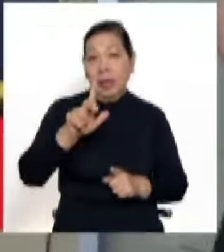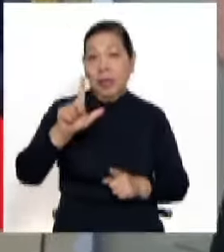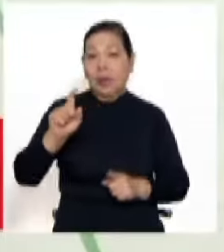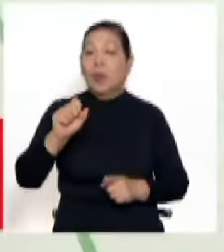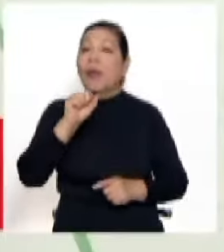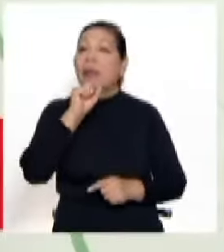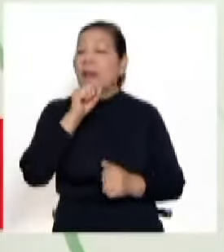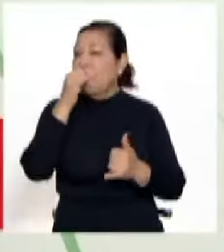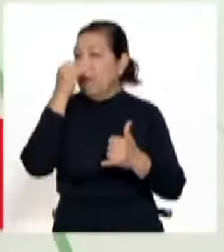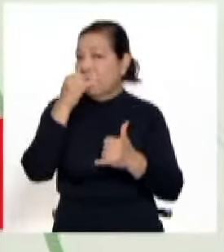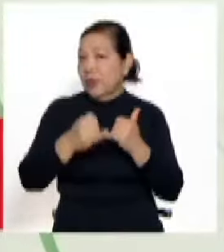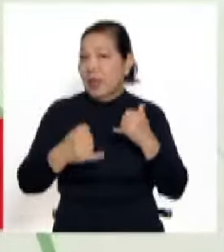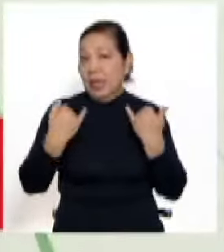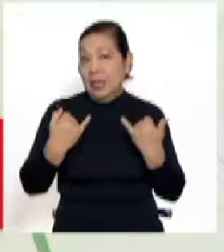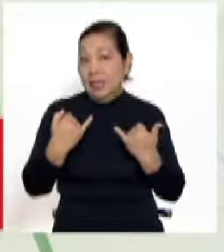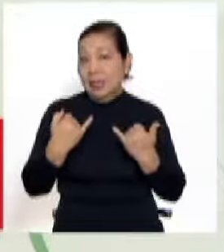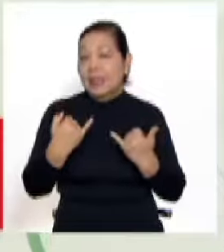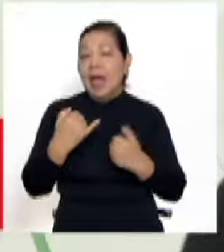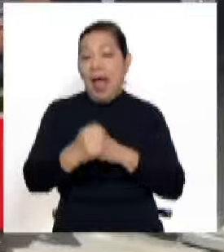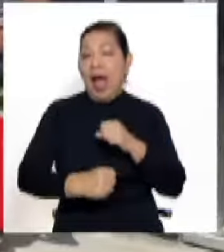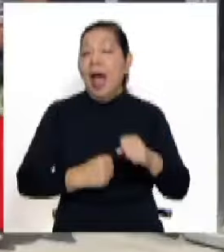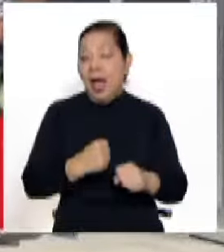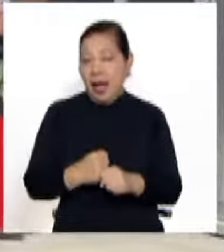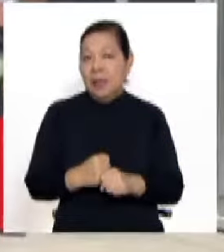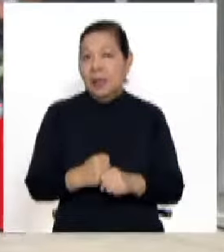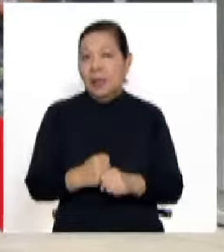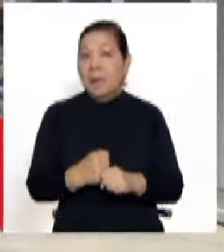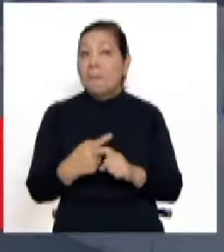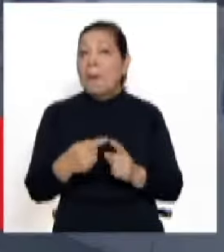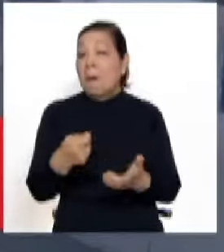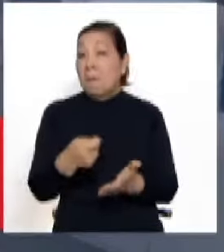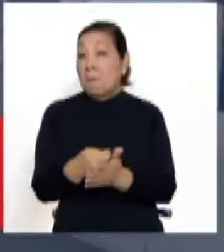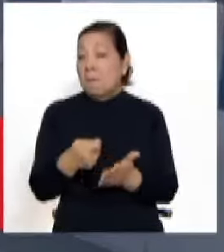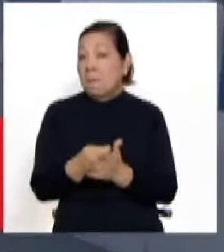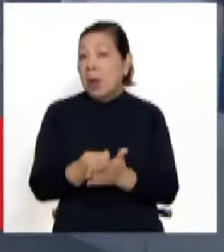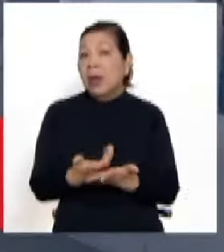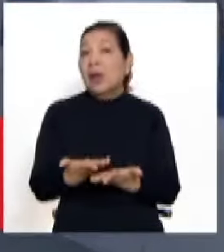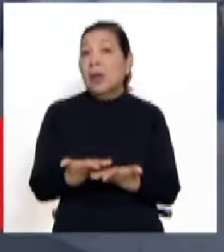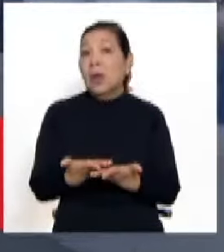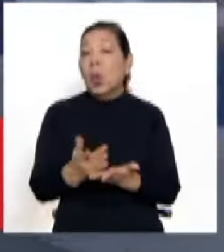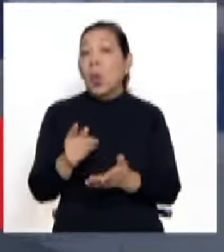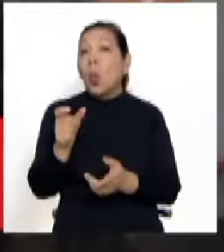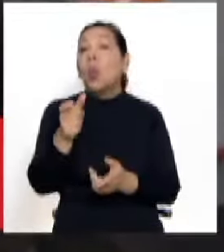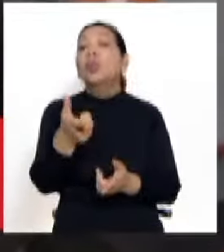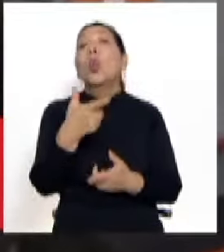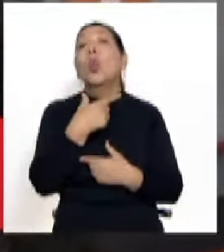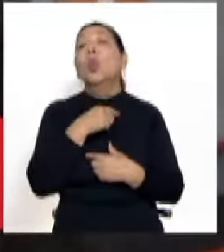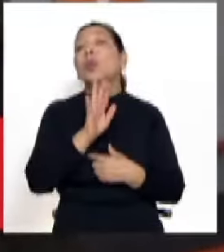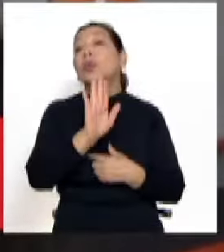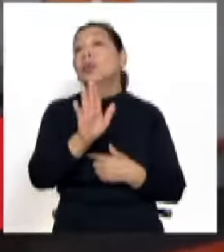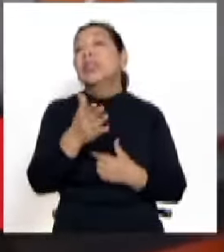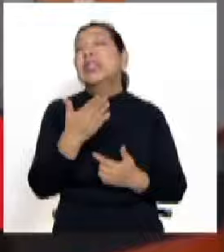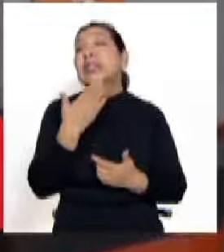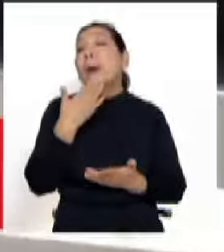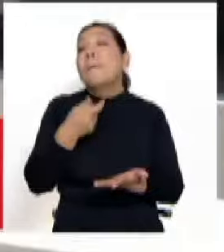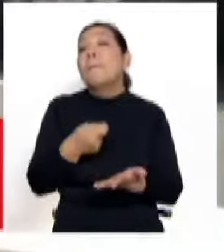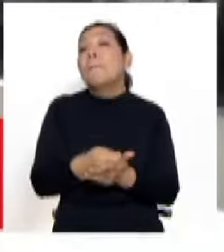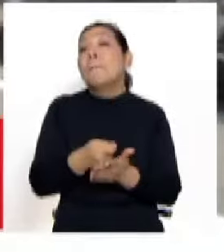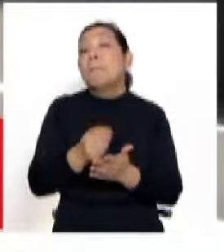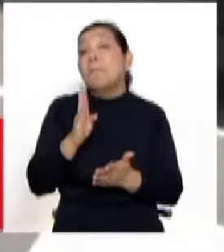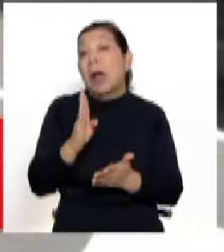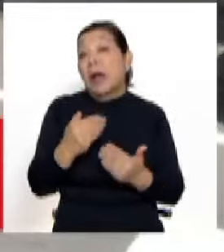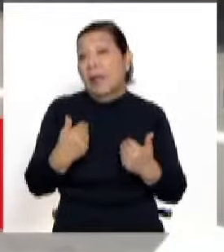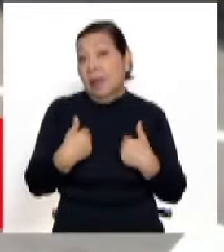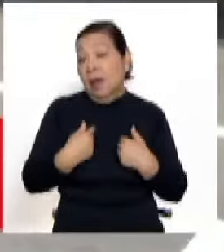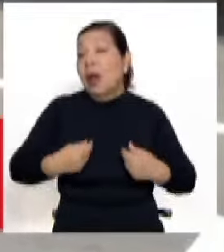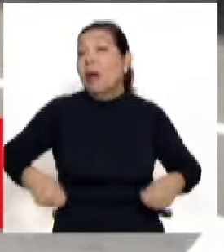de diciembre del 2024. Los canales de pago serán los que el usuario disponga y la entidad bancaria